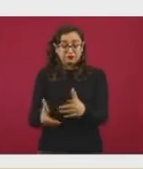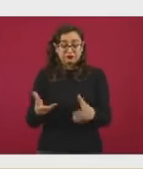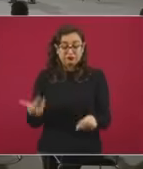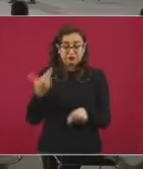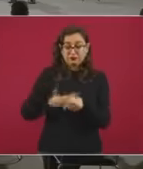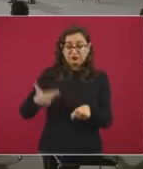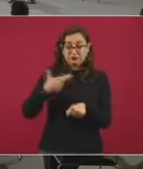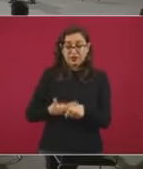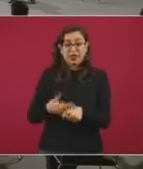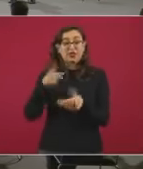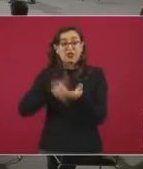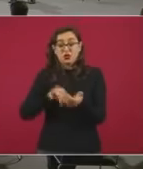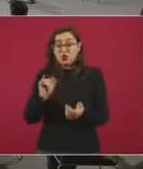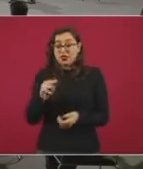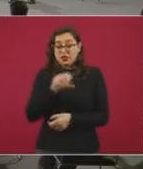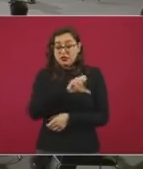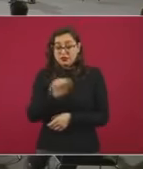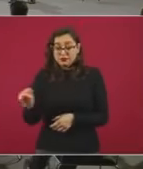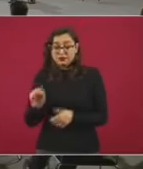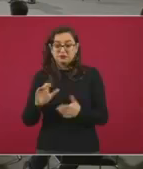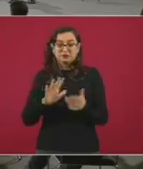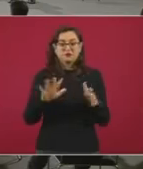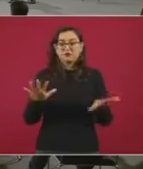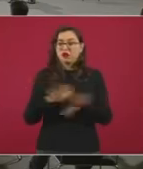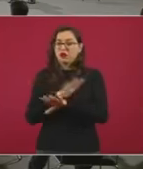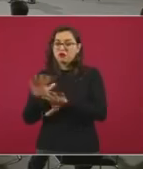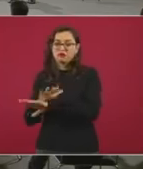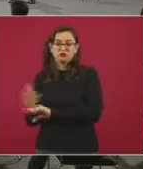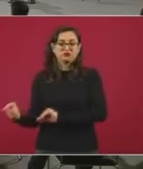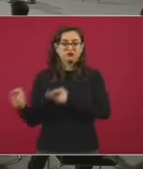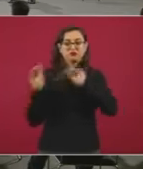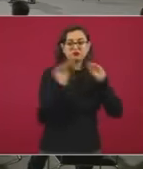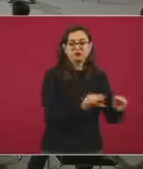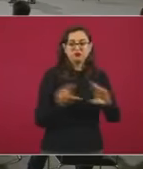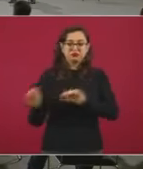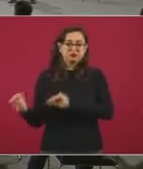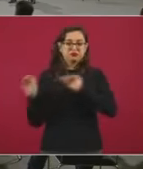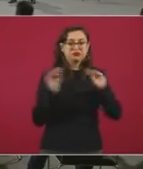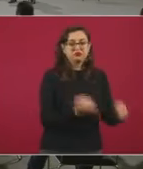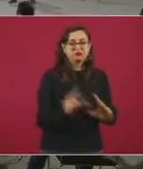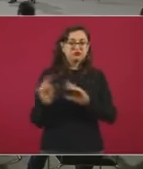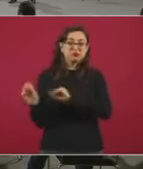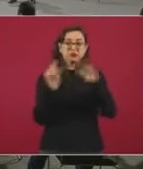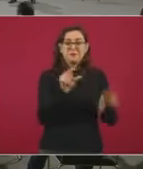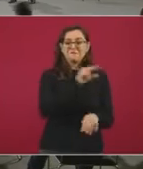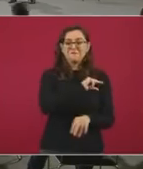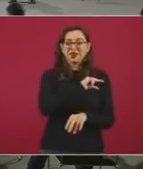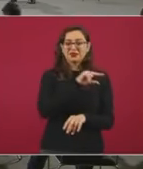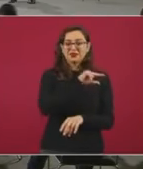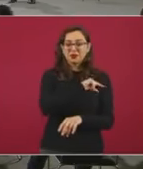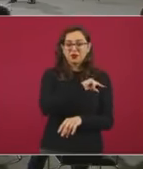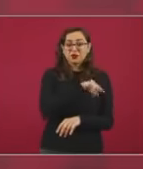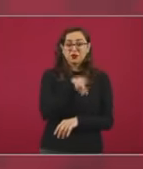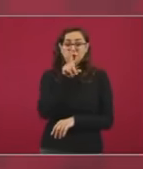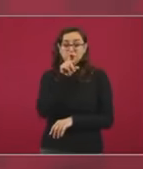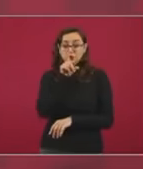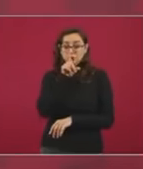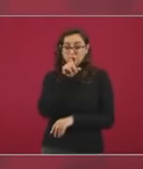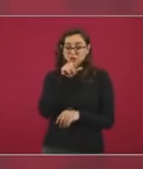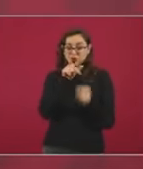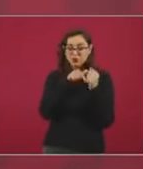áreas estratégicas del IMSS, se empezaron a privatizar. Fue una suerte de privatización silenciosa en áreas estratégicas que en muchos